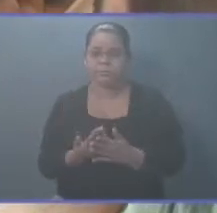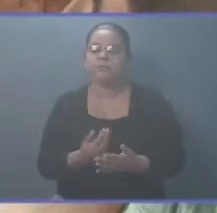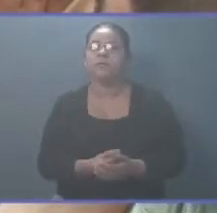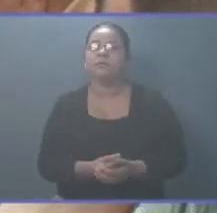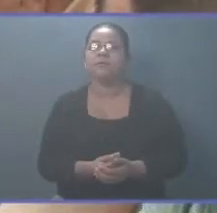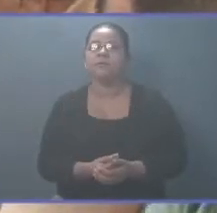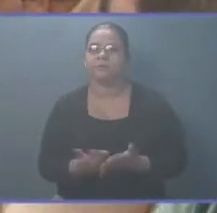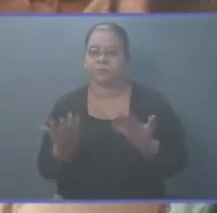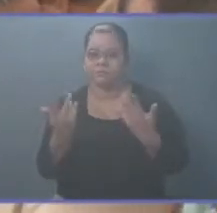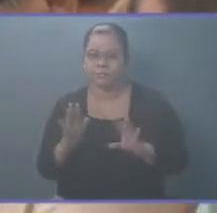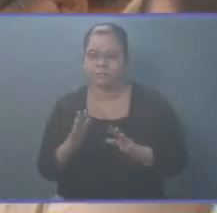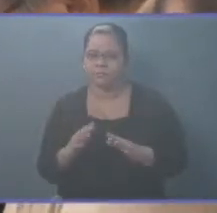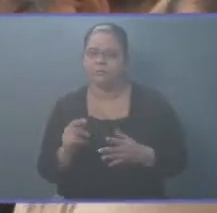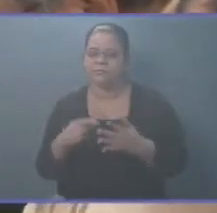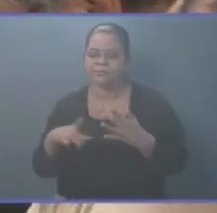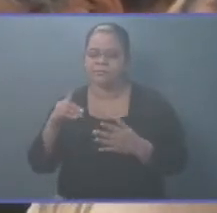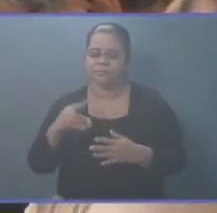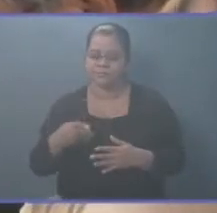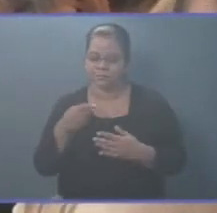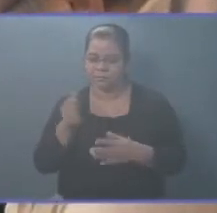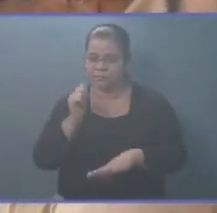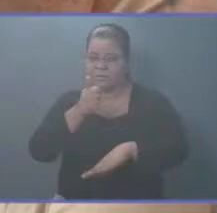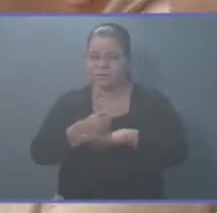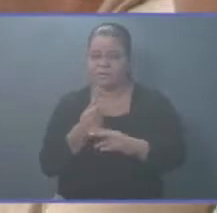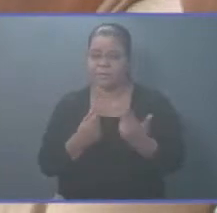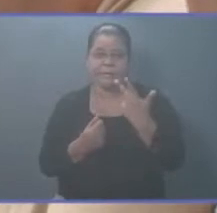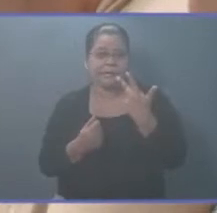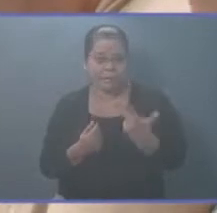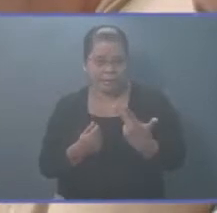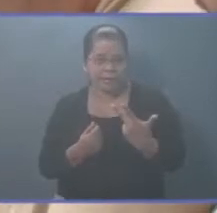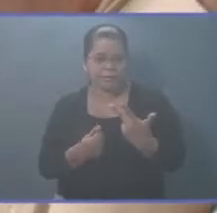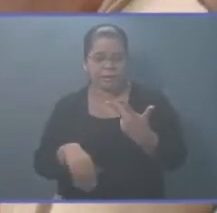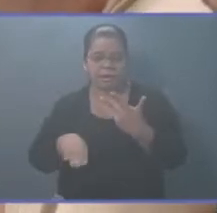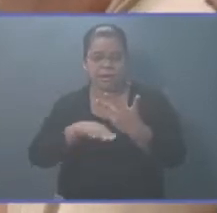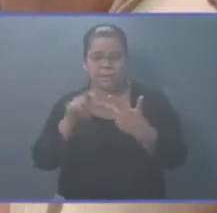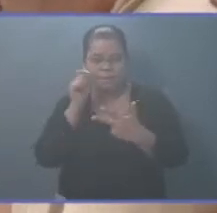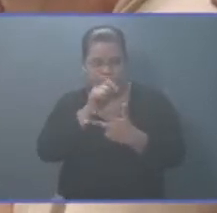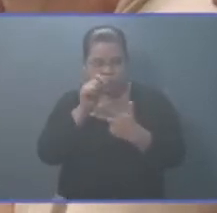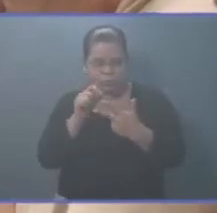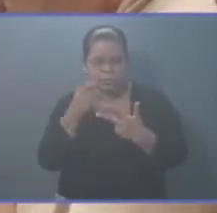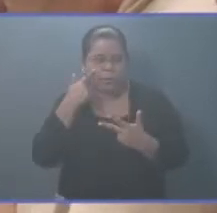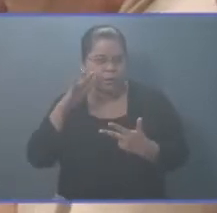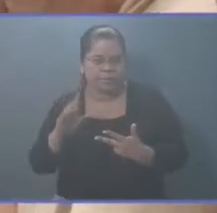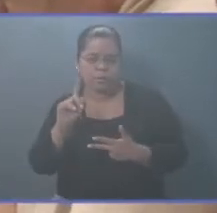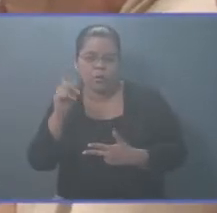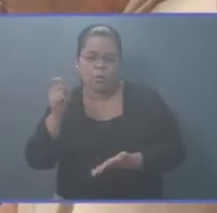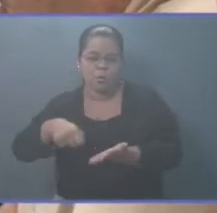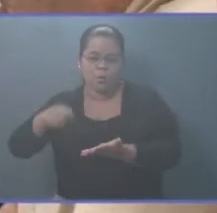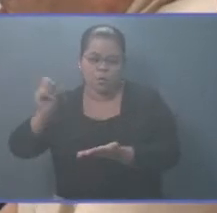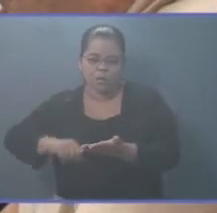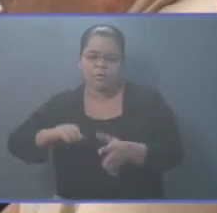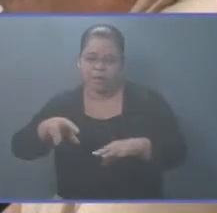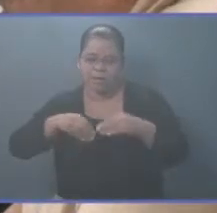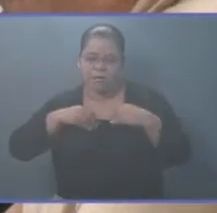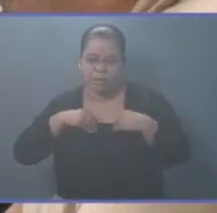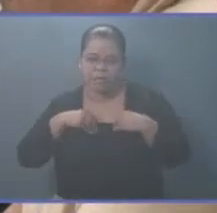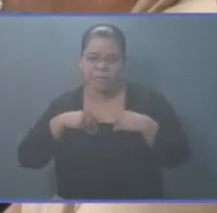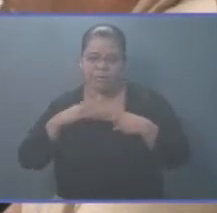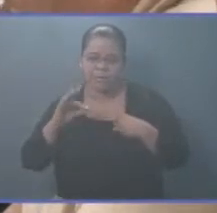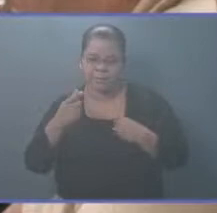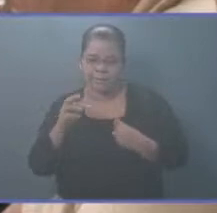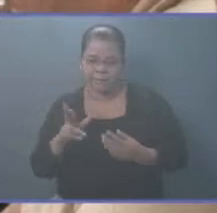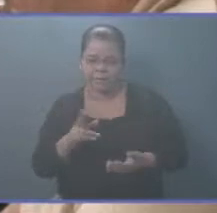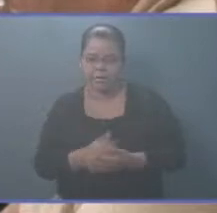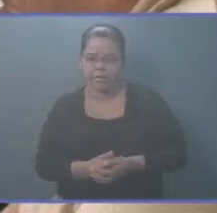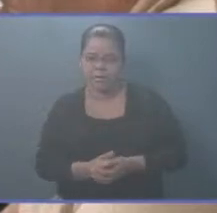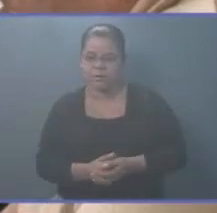ya el Código Penal establece cuáles son los presupuestos en los cuales un juez va a aceptar a Fiscalía